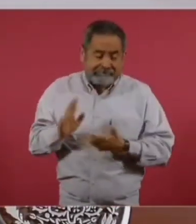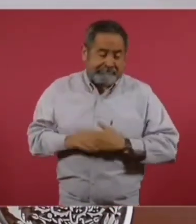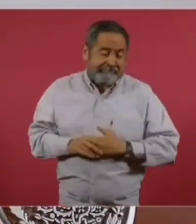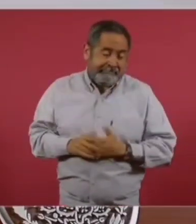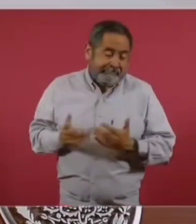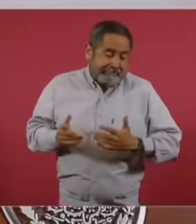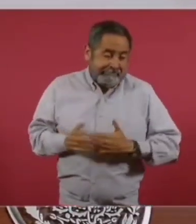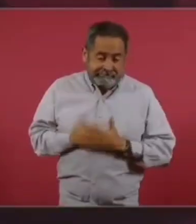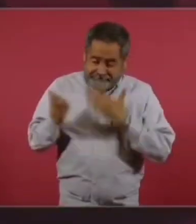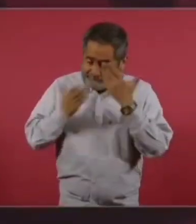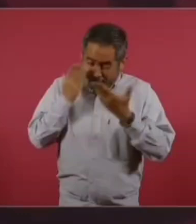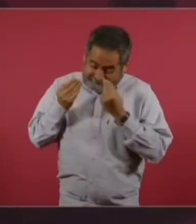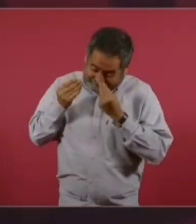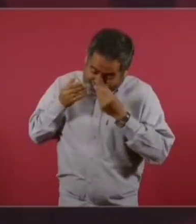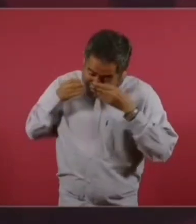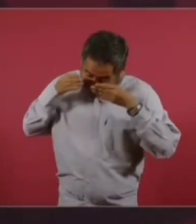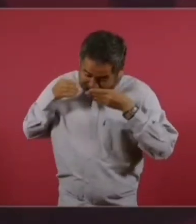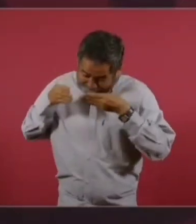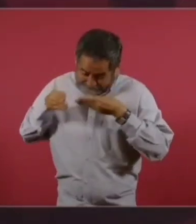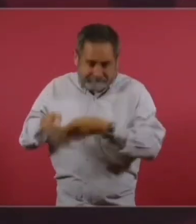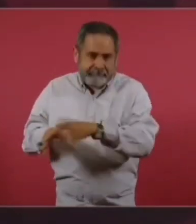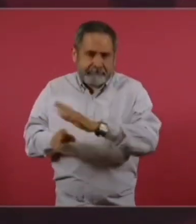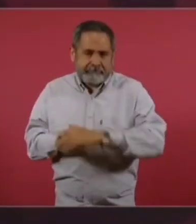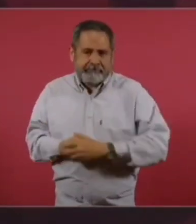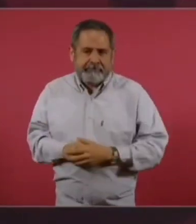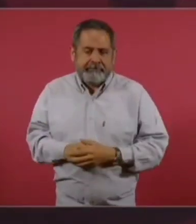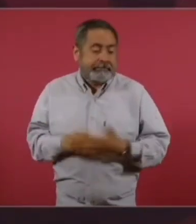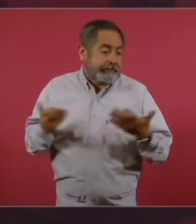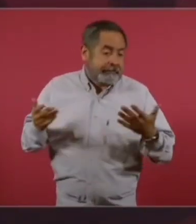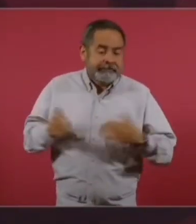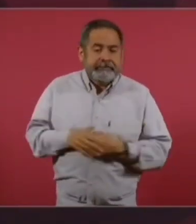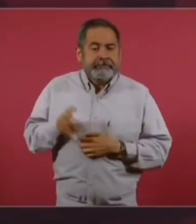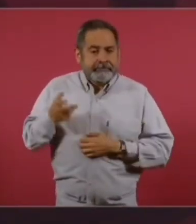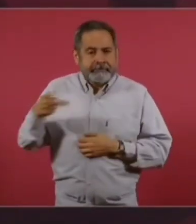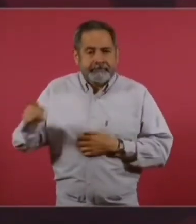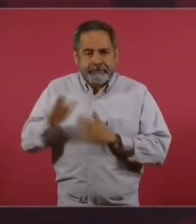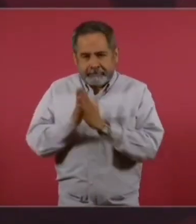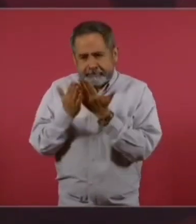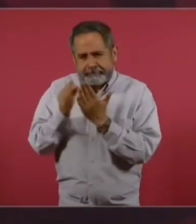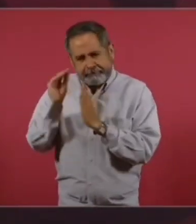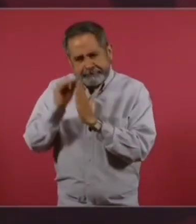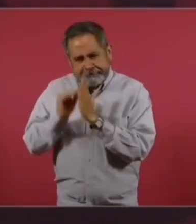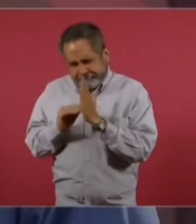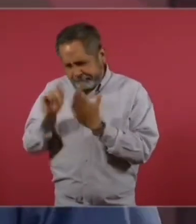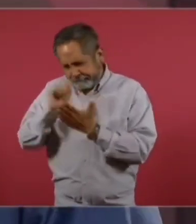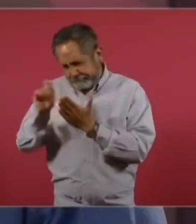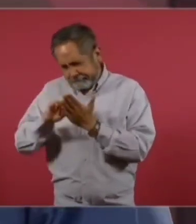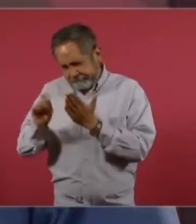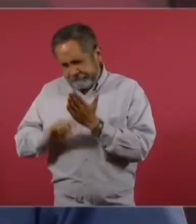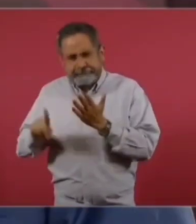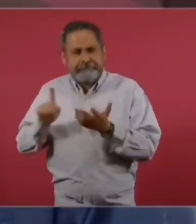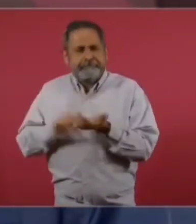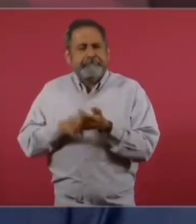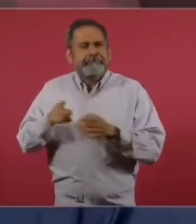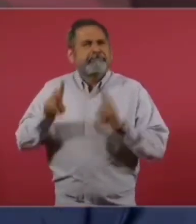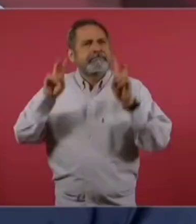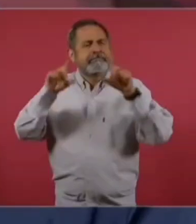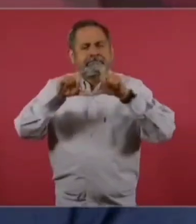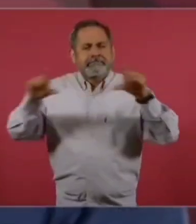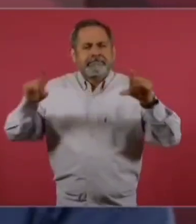Se dedica a eso, a la investigación. Entonces hizo este libro que se llama Feminismo